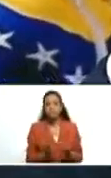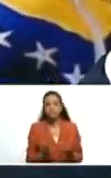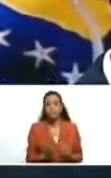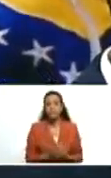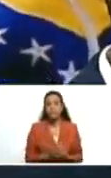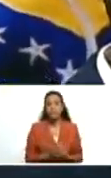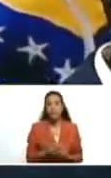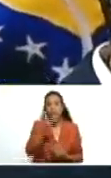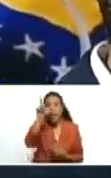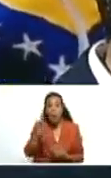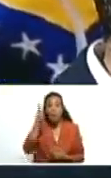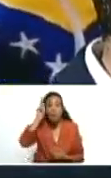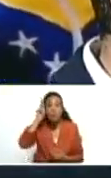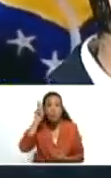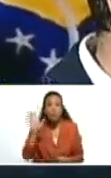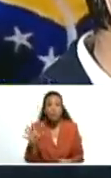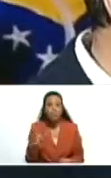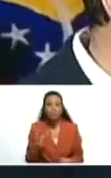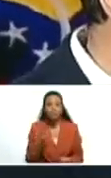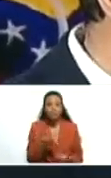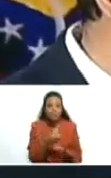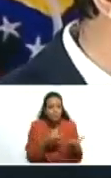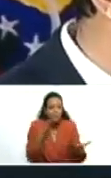Una vida